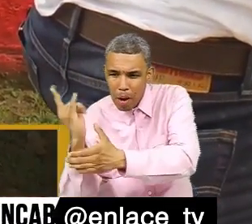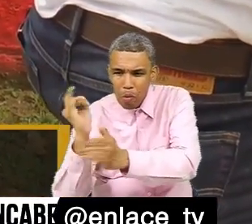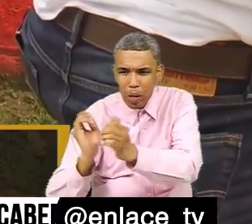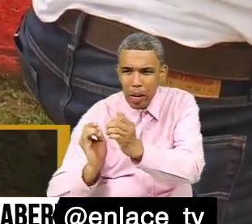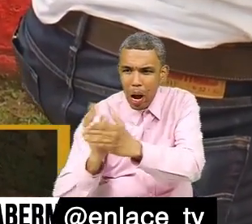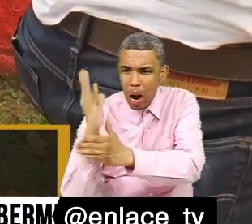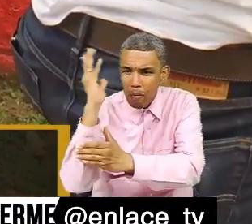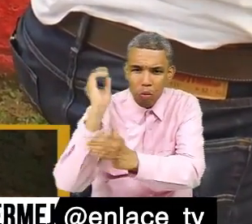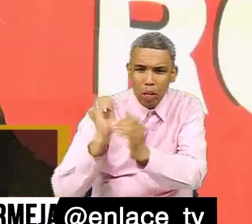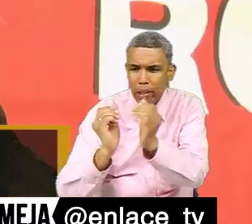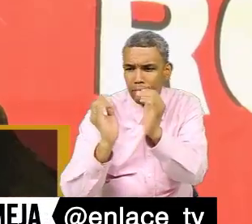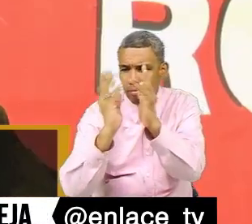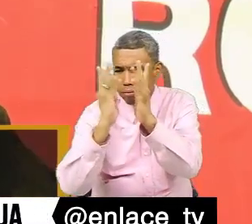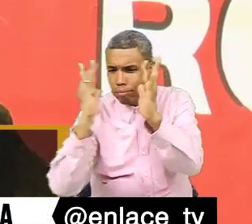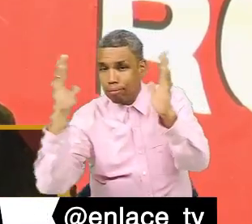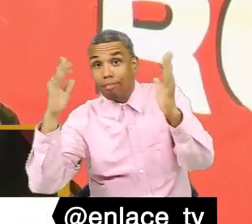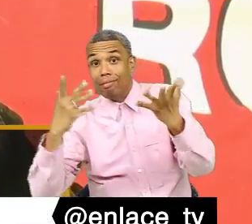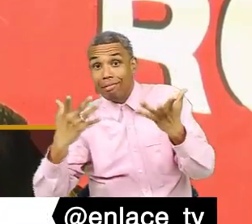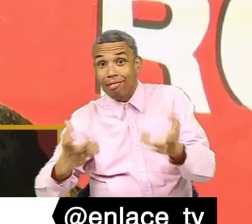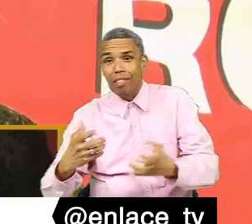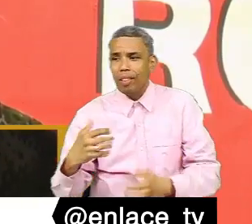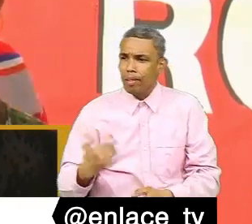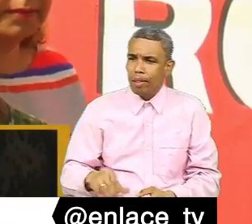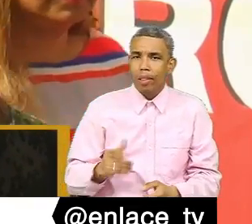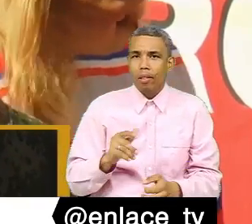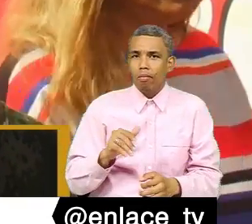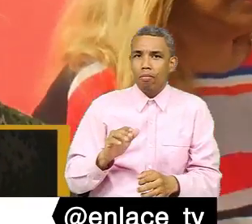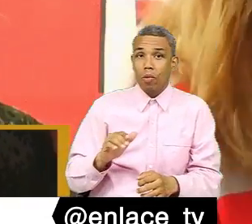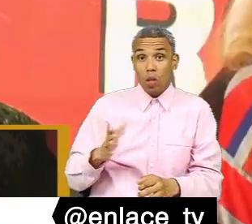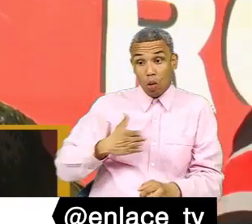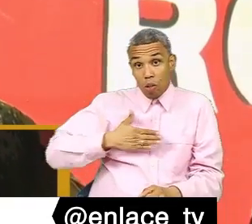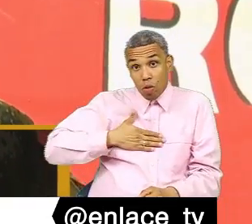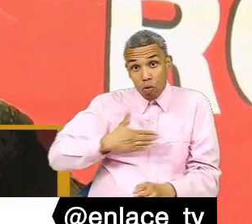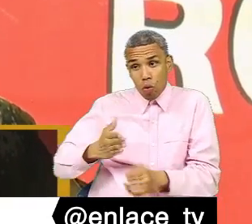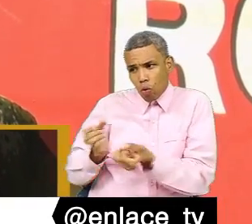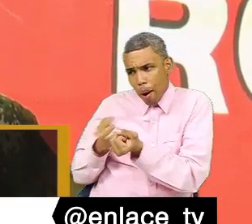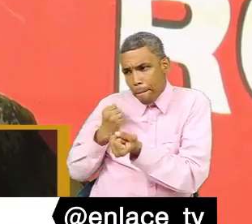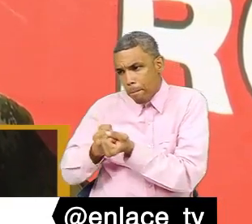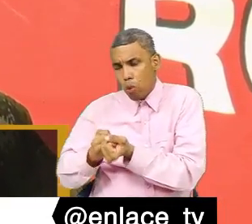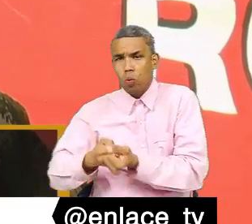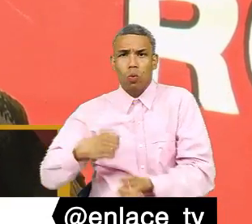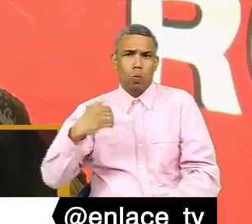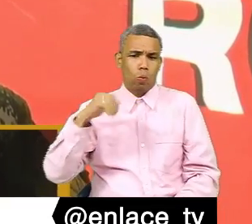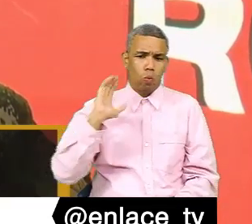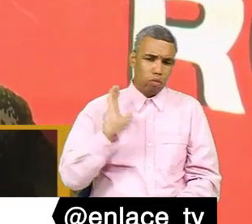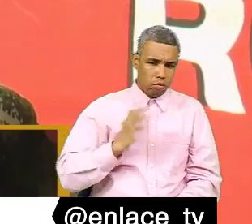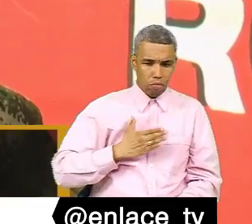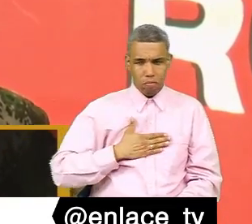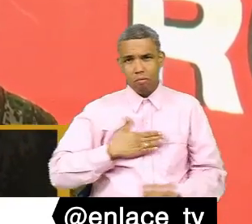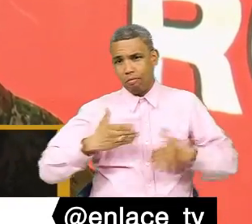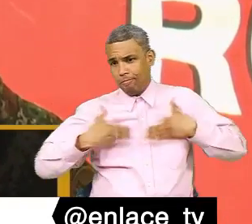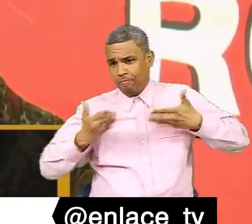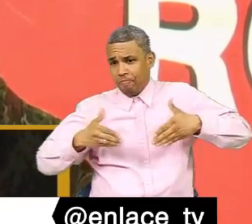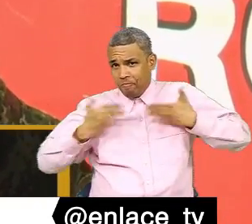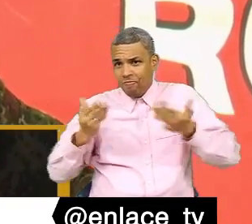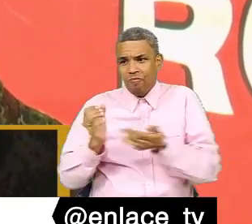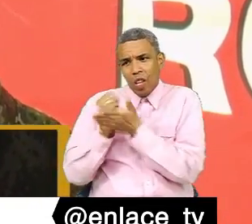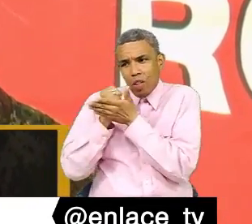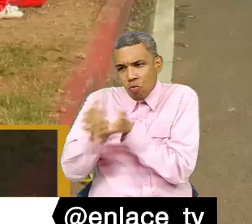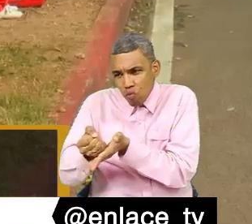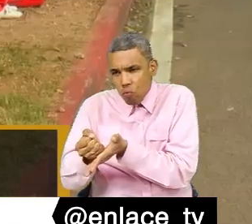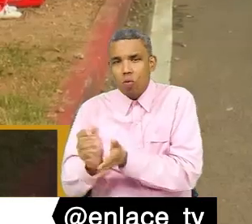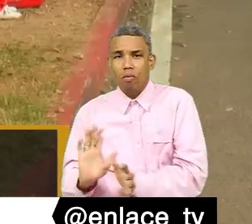participar en esta jornada o este programa que tiene el Colegio Rodolfo Ginap, contribuyendo al